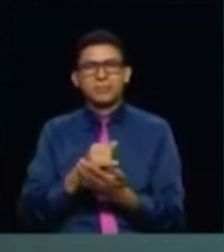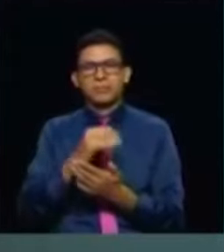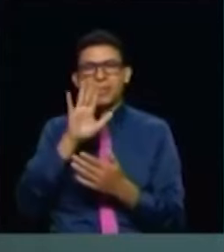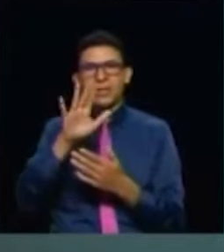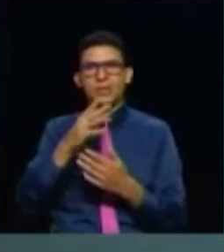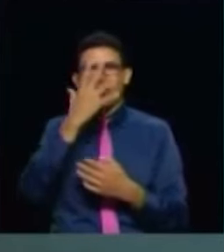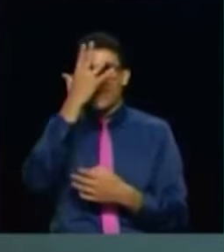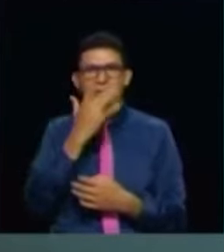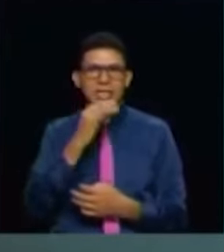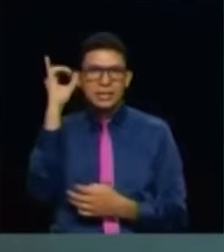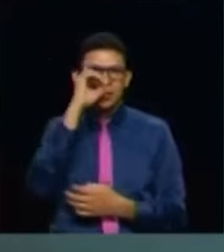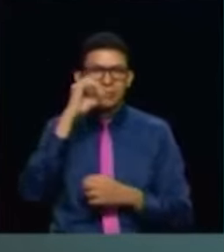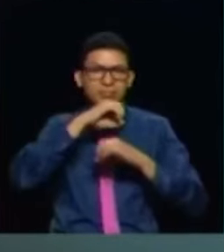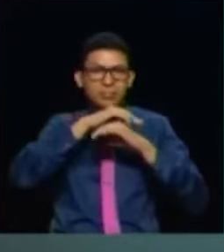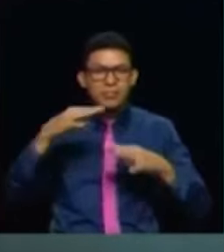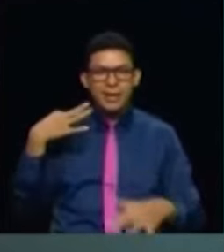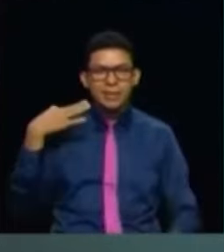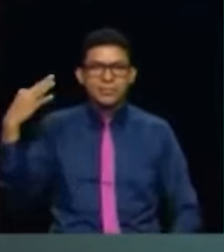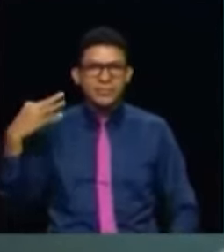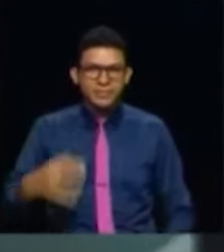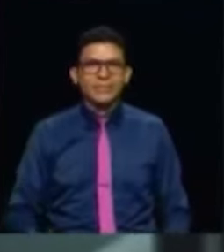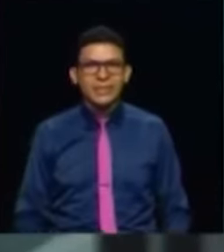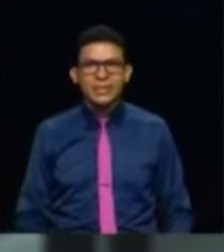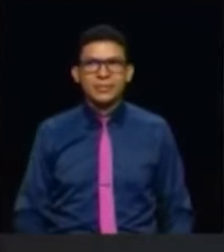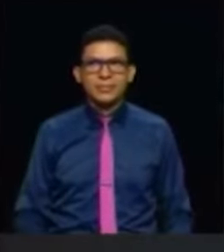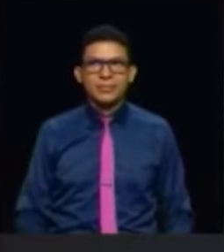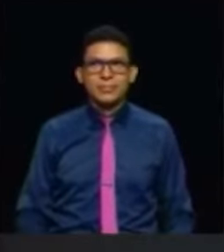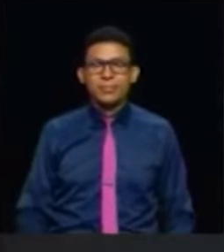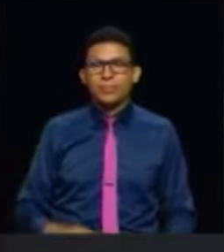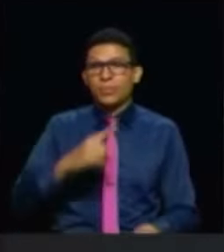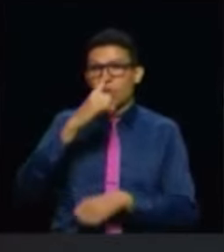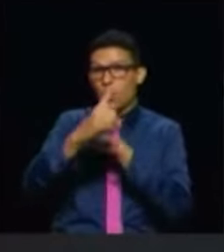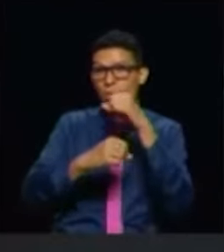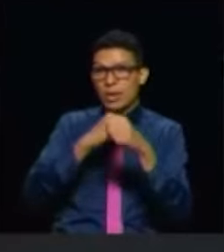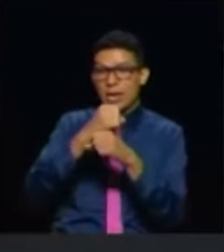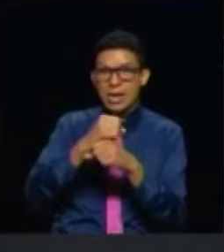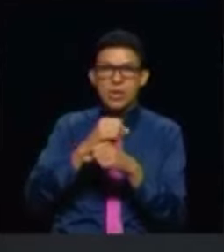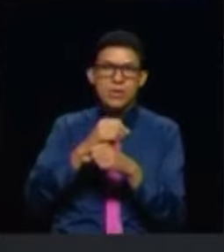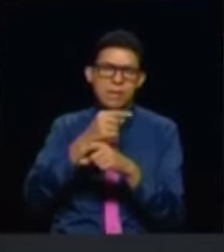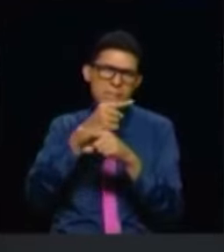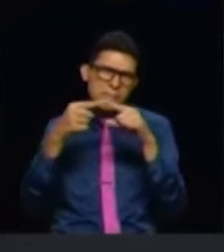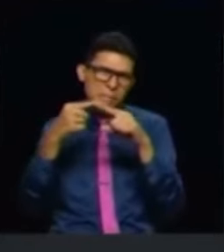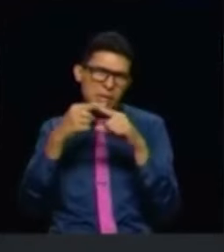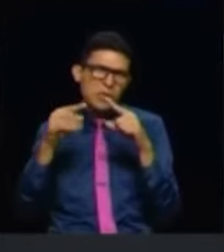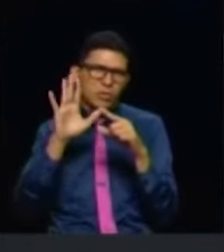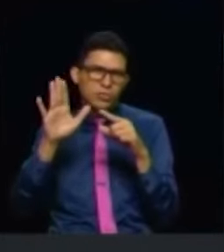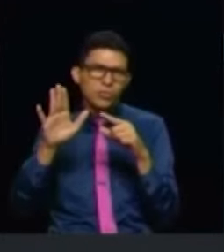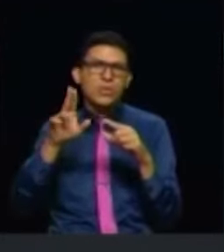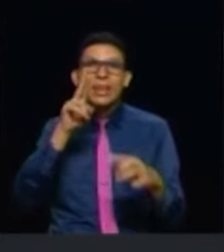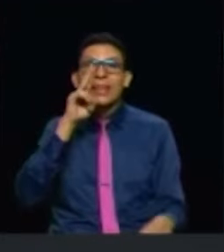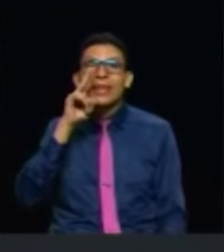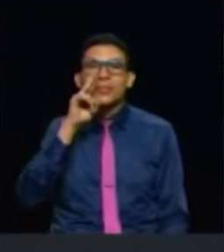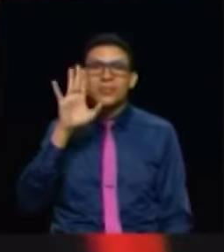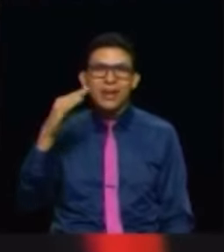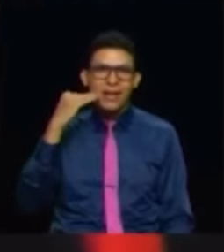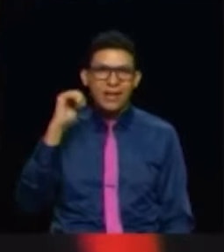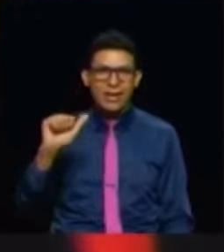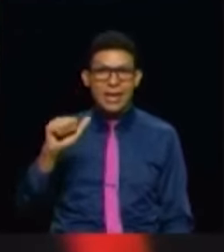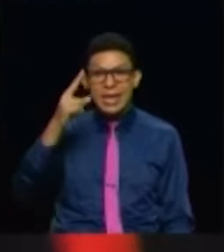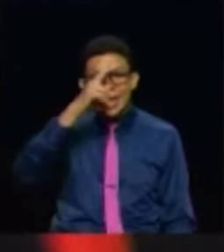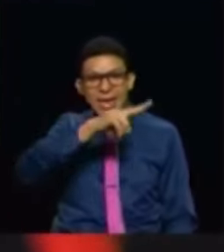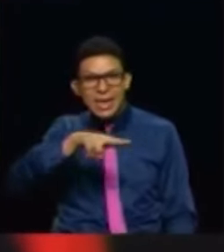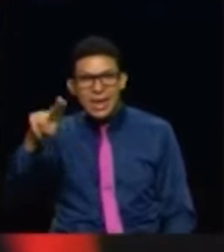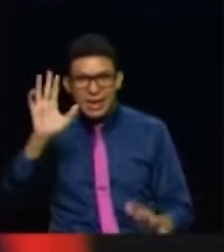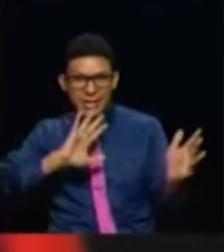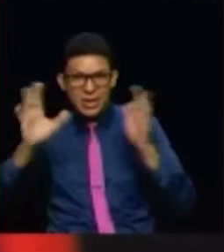Cali dio a conocer la contratación. Después de estar 1 año y medio en el Atlético Nacional femenino, la hija del legendario Óscar Córdoba llega